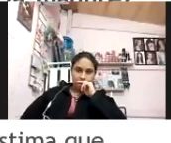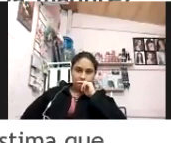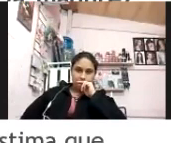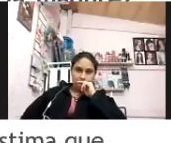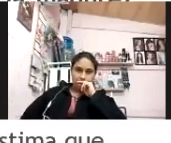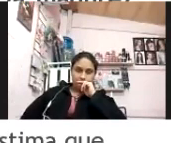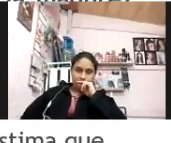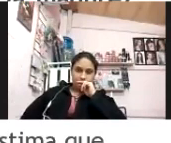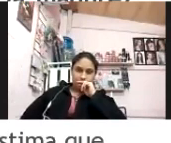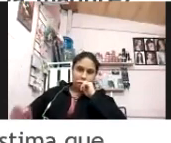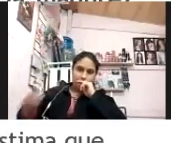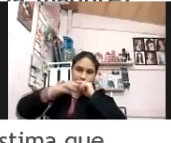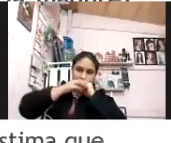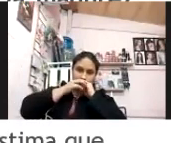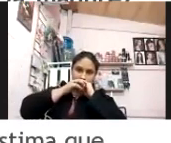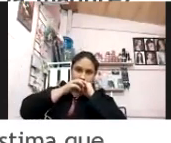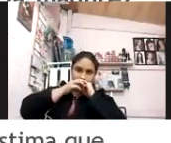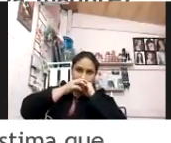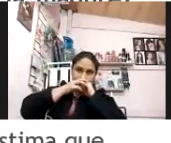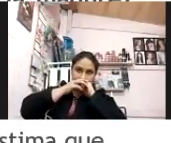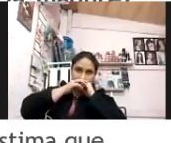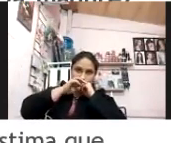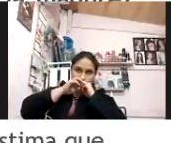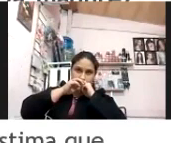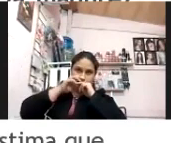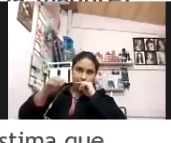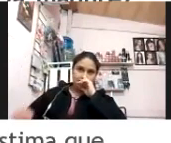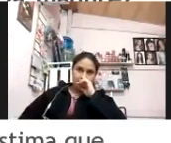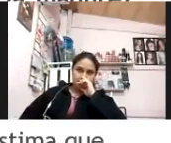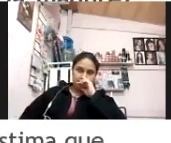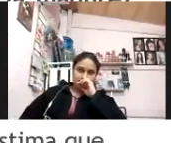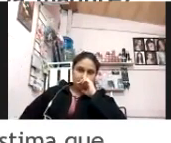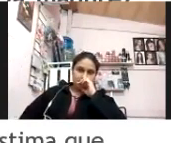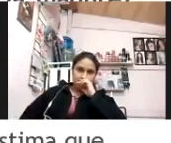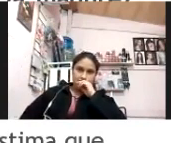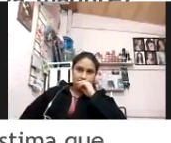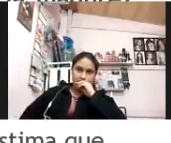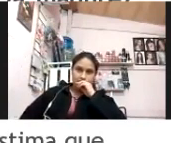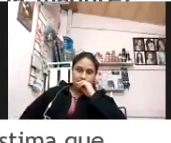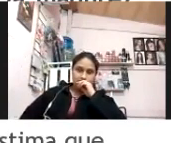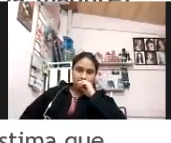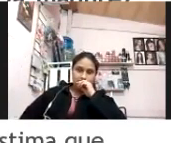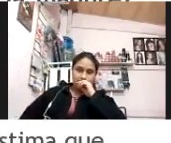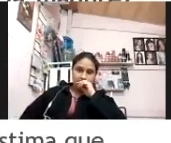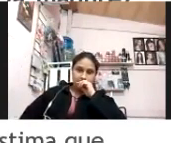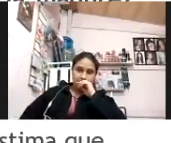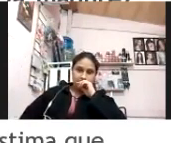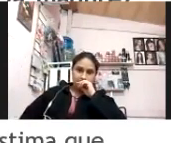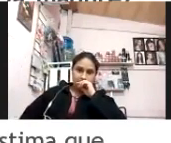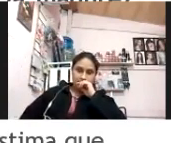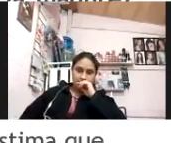los pacientes con depresión. Y acá vemos como el 3% de la población infantil puede padecer depresión. Esto